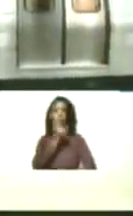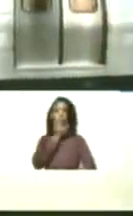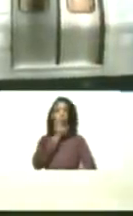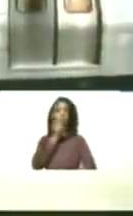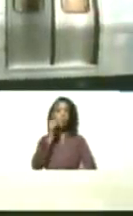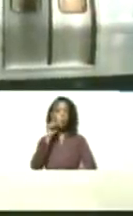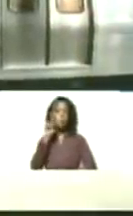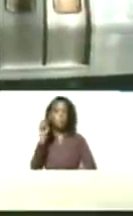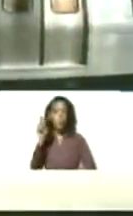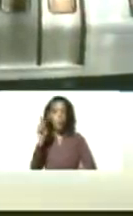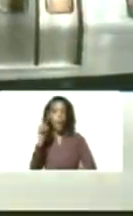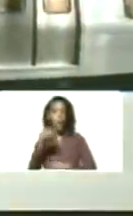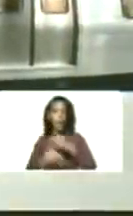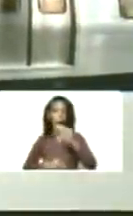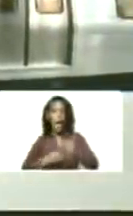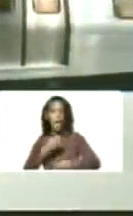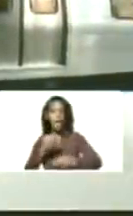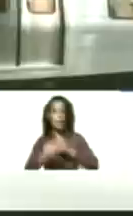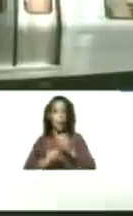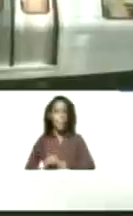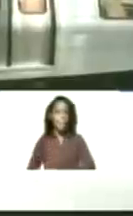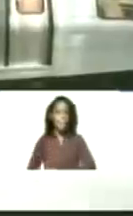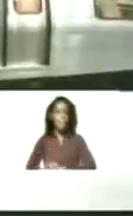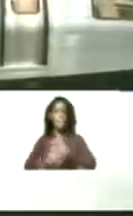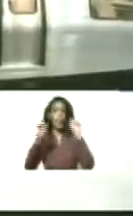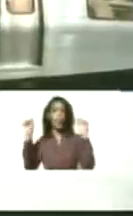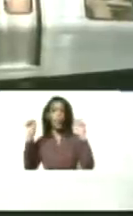que provocaba explosiones,